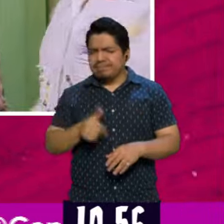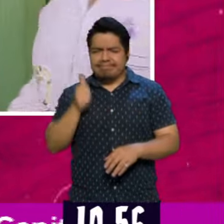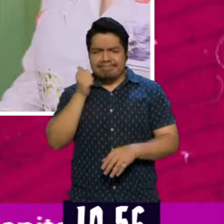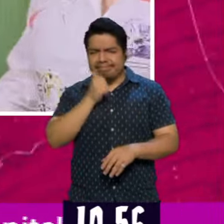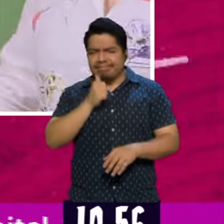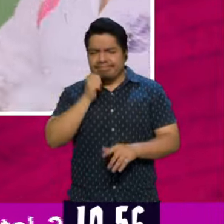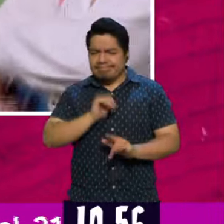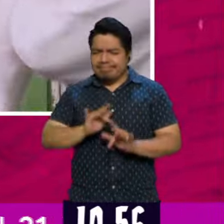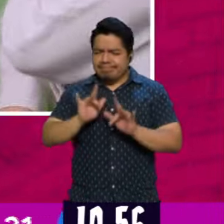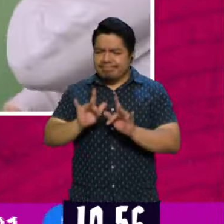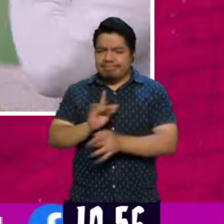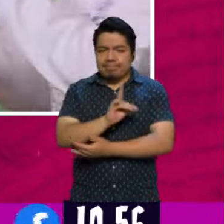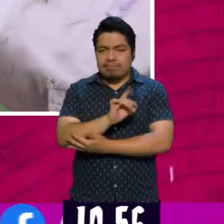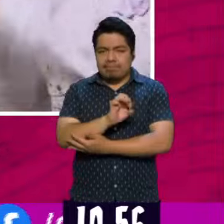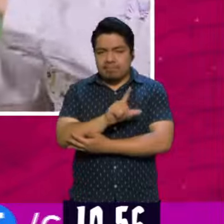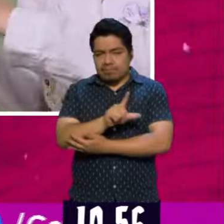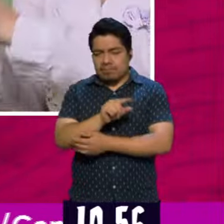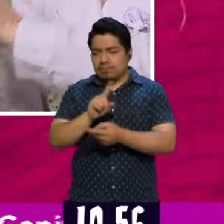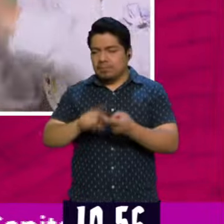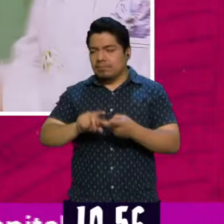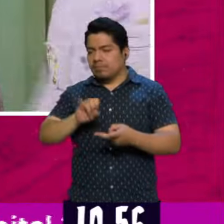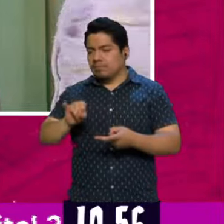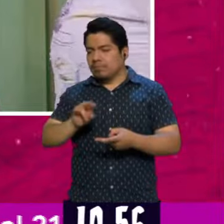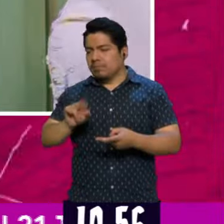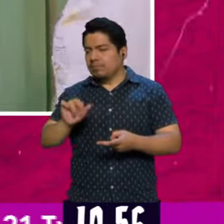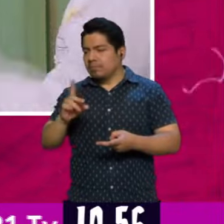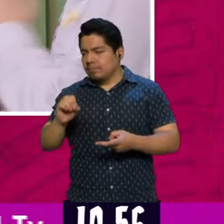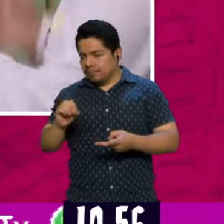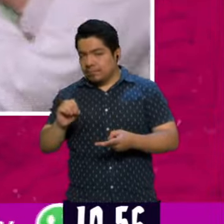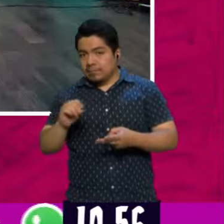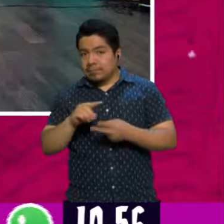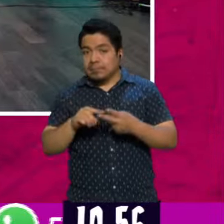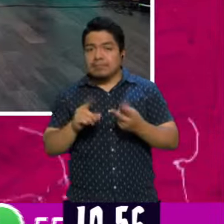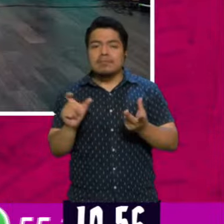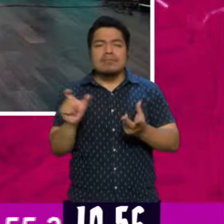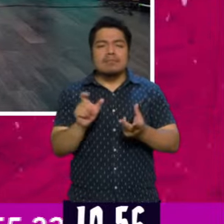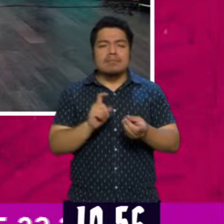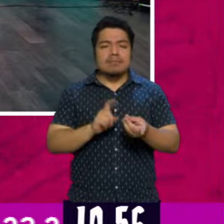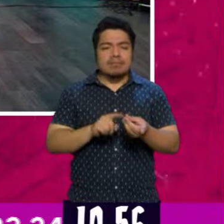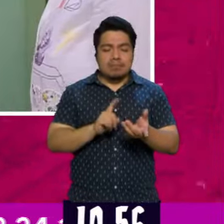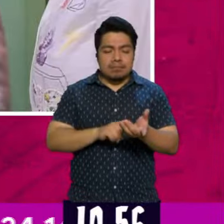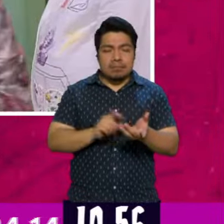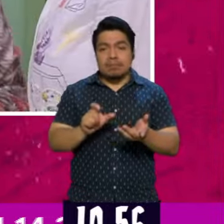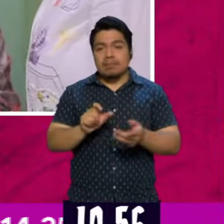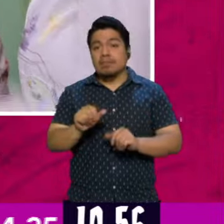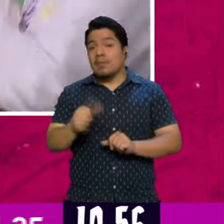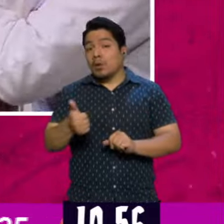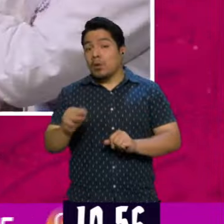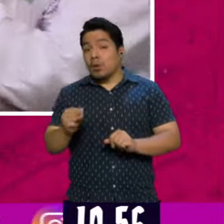la Durcal y la Jurado. Oiga, ¿y cuándo, dónde y a qué hora? 11 de mayo,